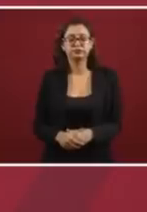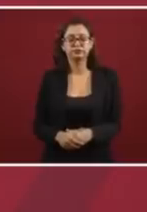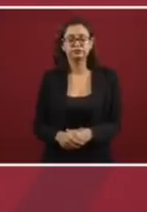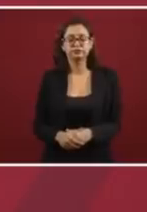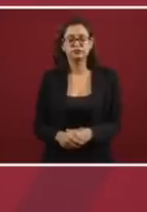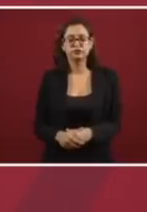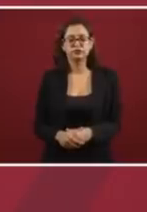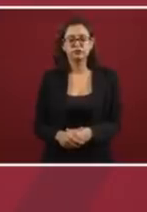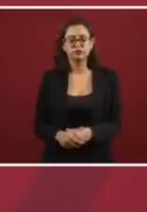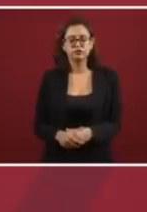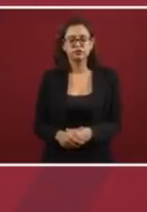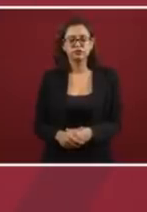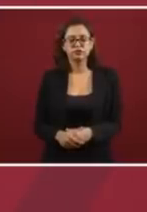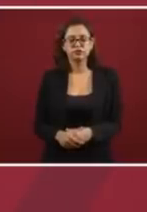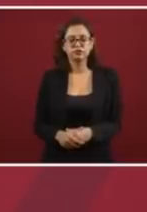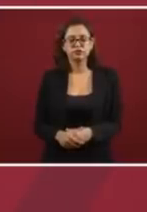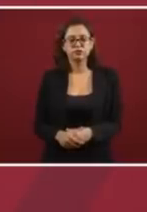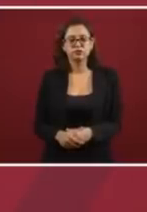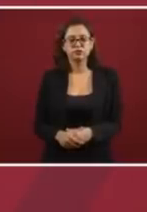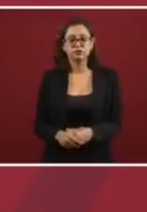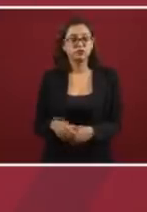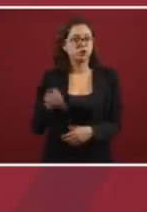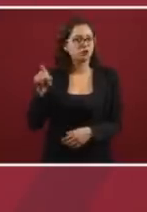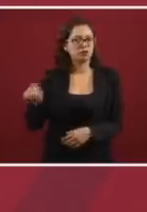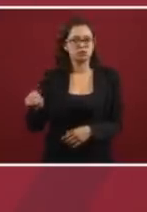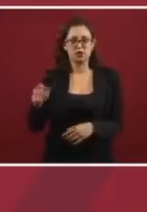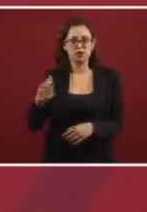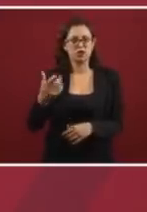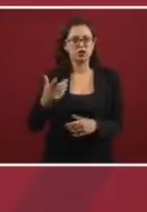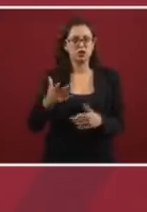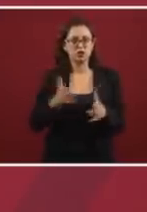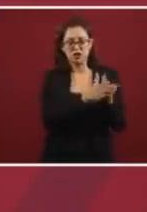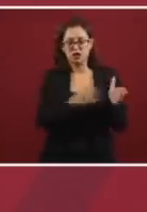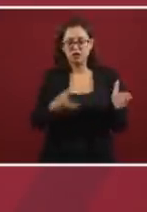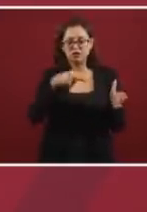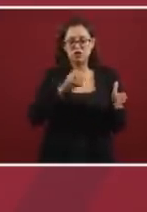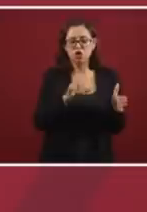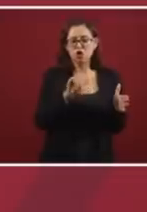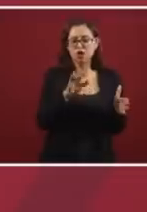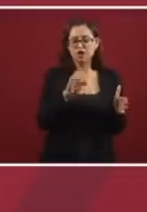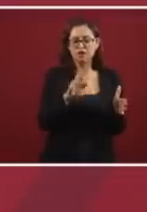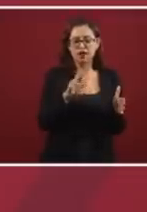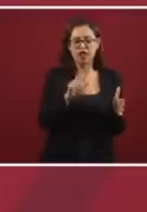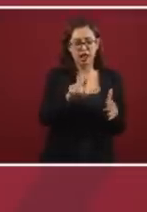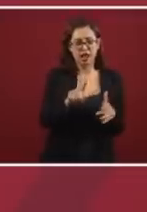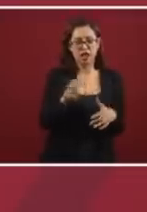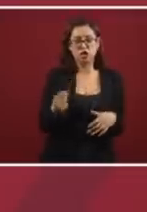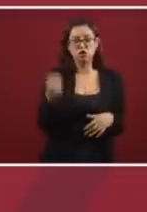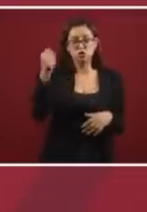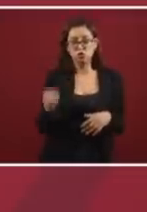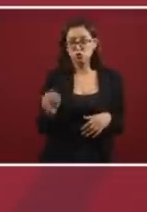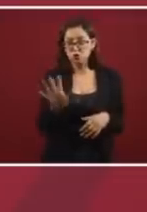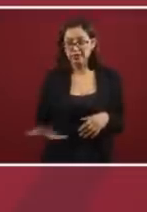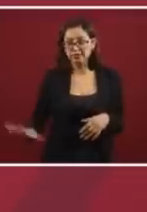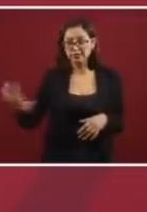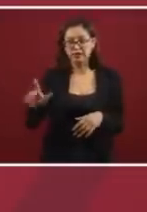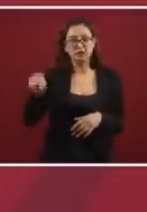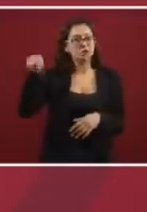es lo único que creció en el periodo neoliberal en el sur sureste